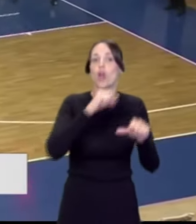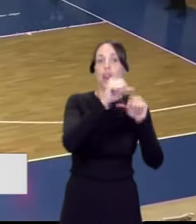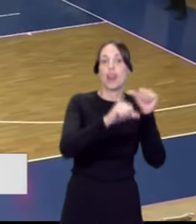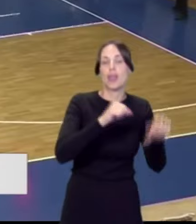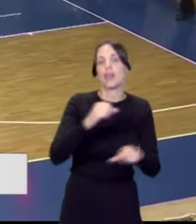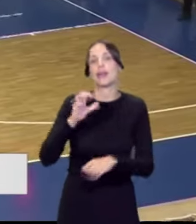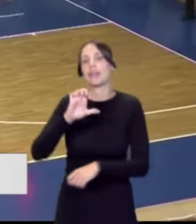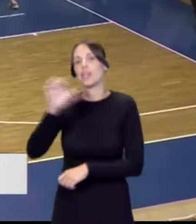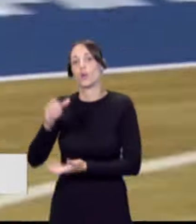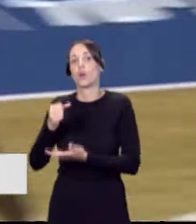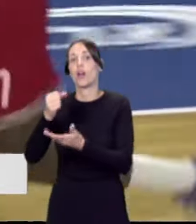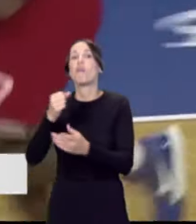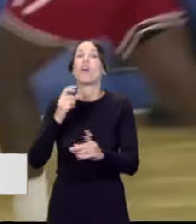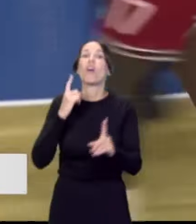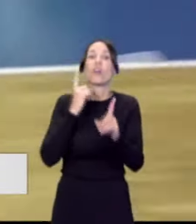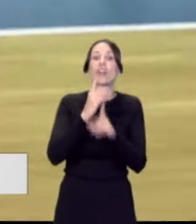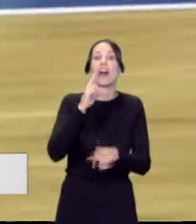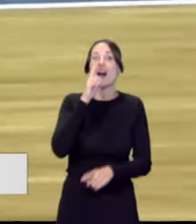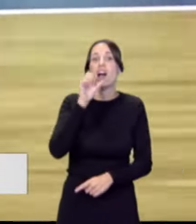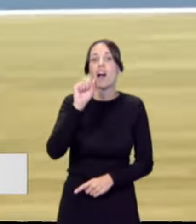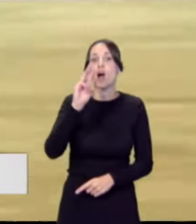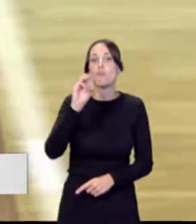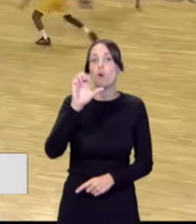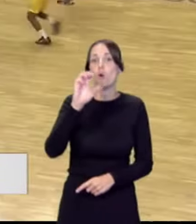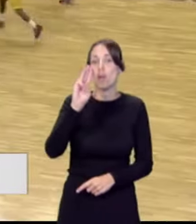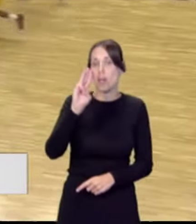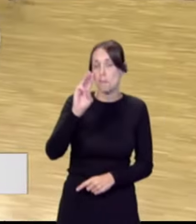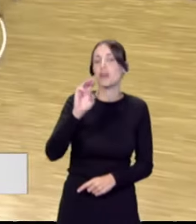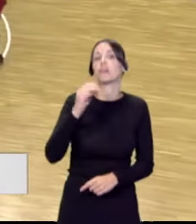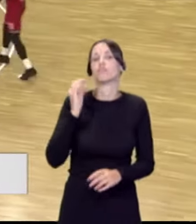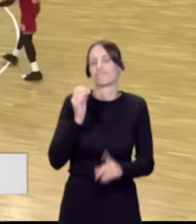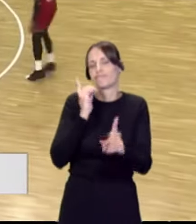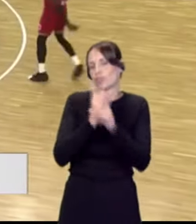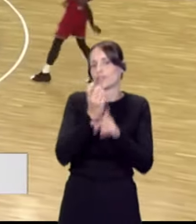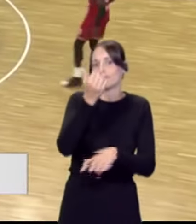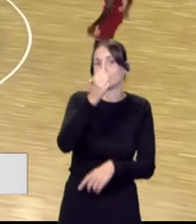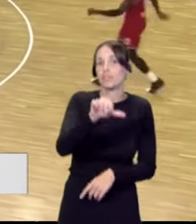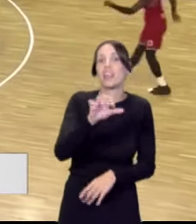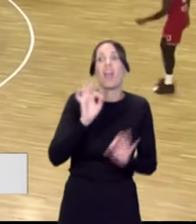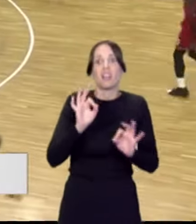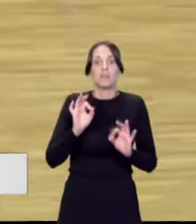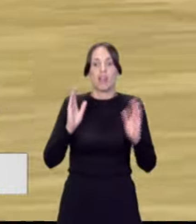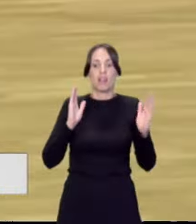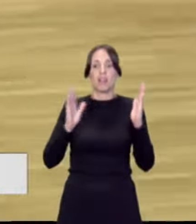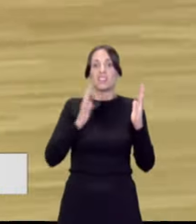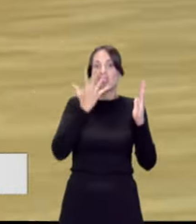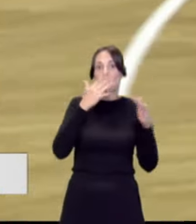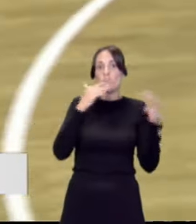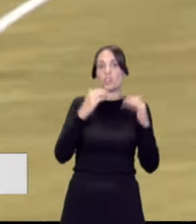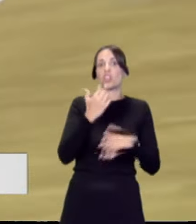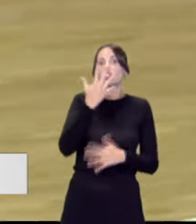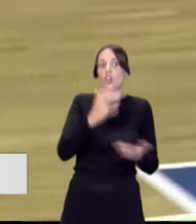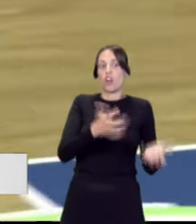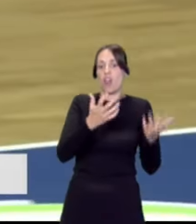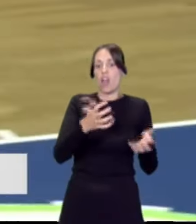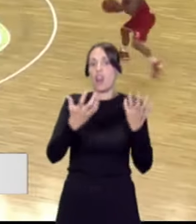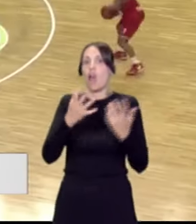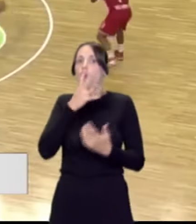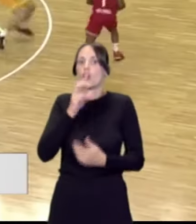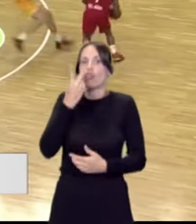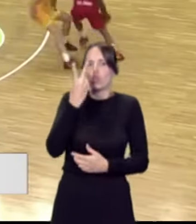Aviv y llegó después de uno de los mejores arranques de temporada de su historia, con 5 victorias en los primeros 5 partidos. Al equipo no le queda otra